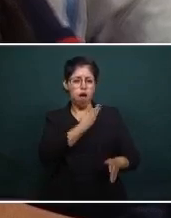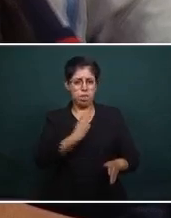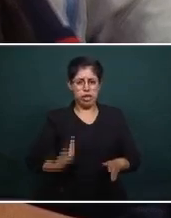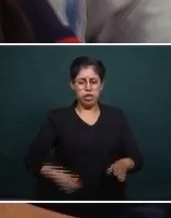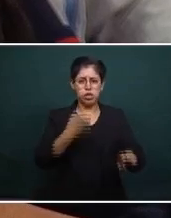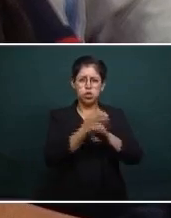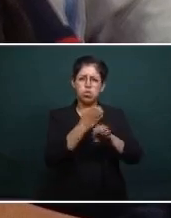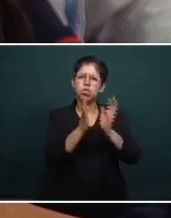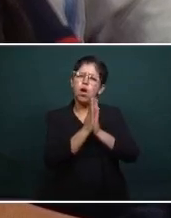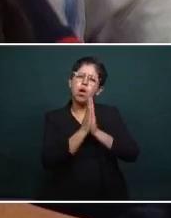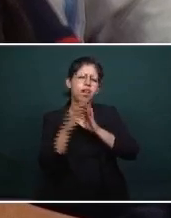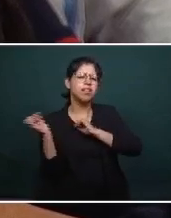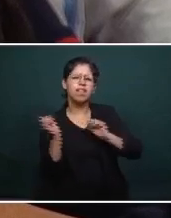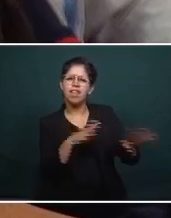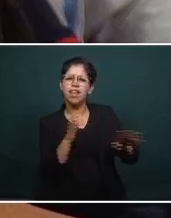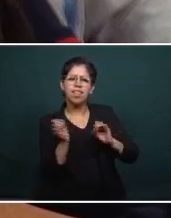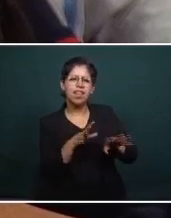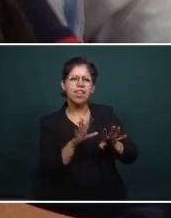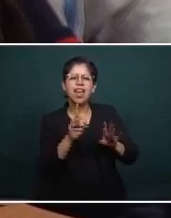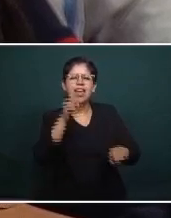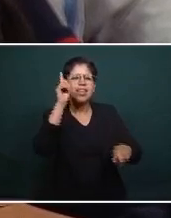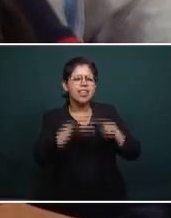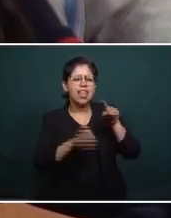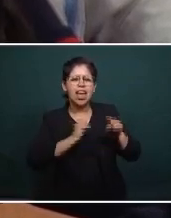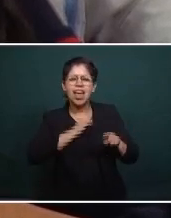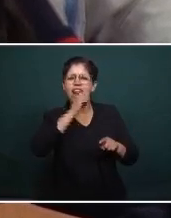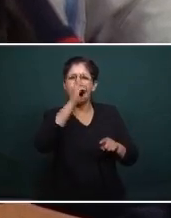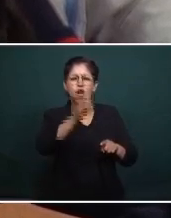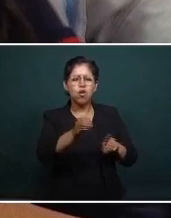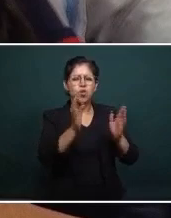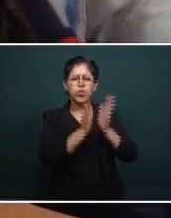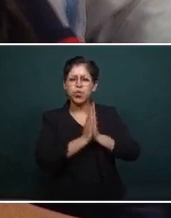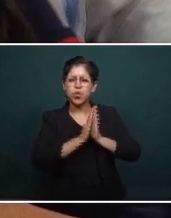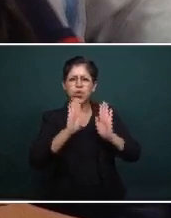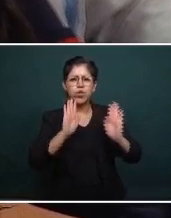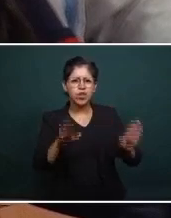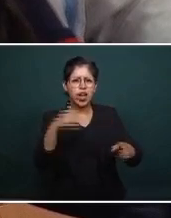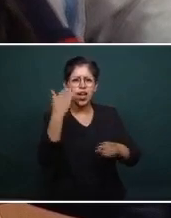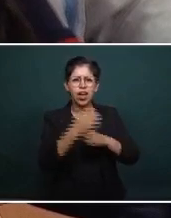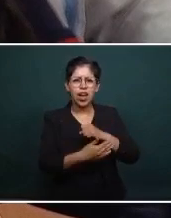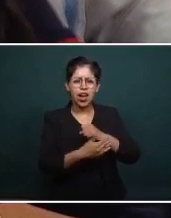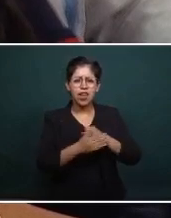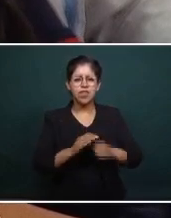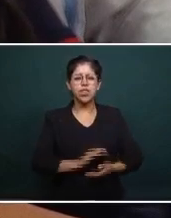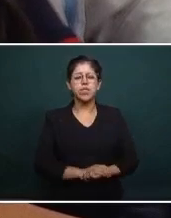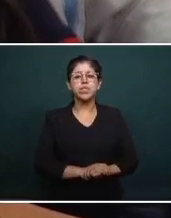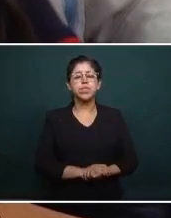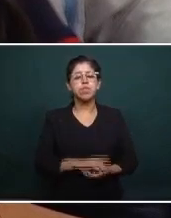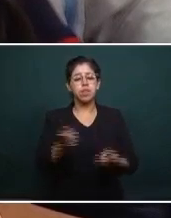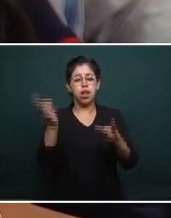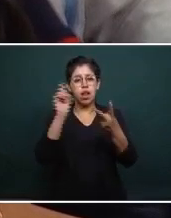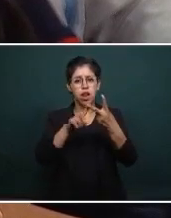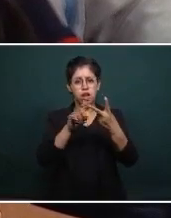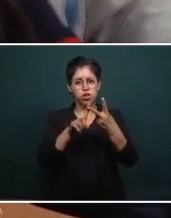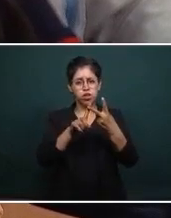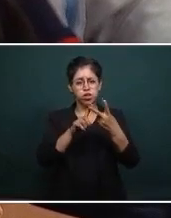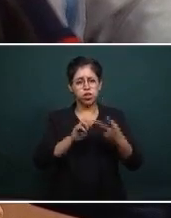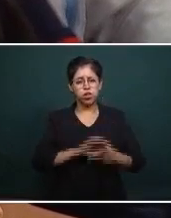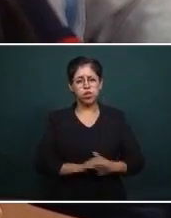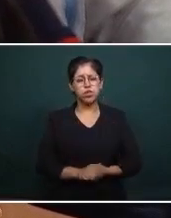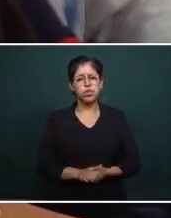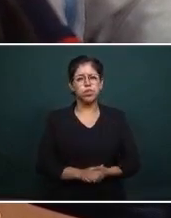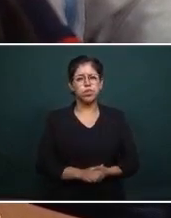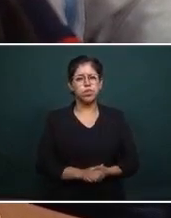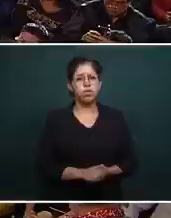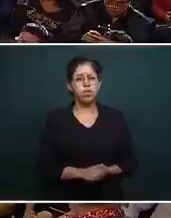animadversión hacia los latinos en general y hacia los mexicanos en particular? Esa es una. Y la otra pregunta sería…